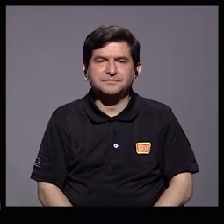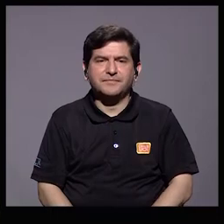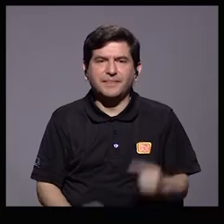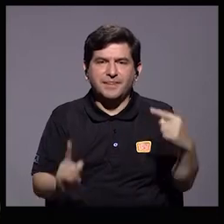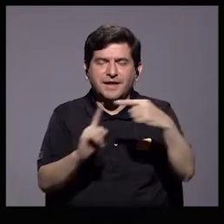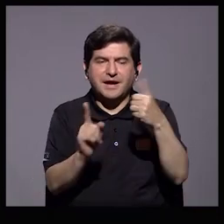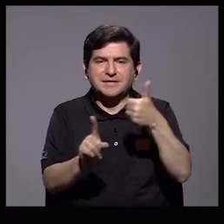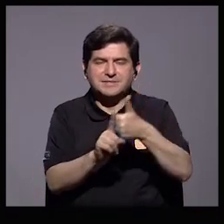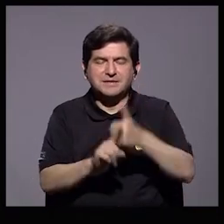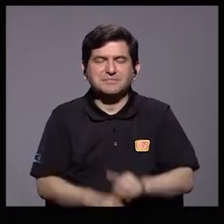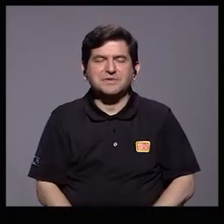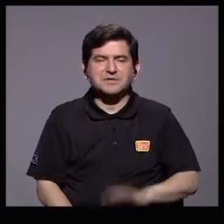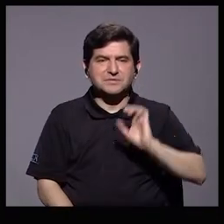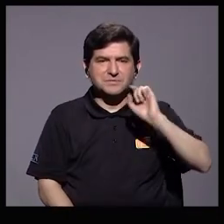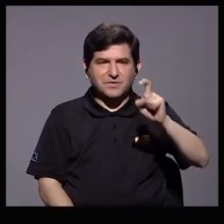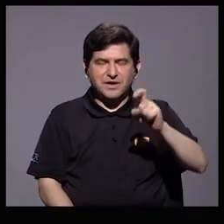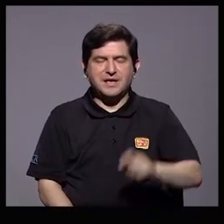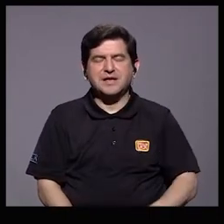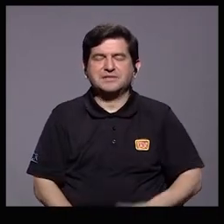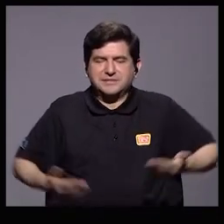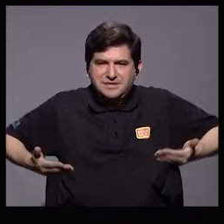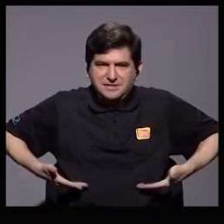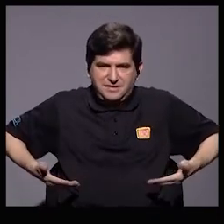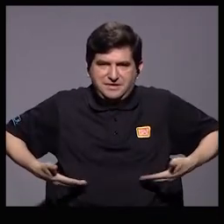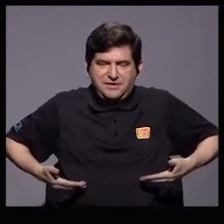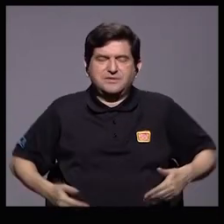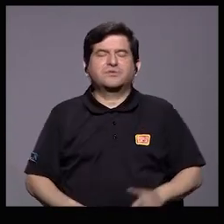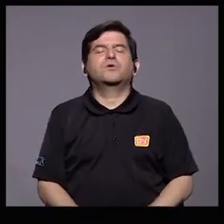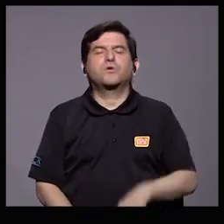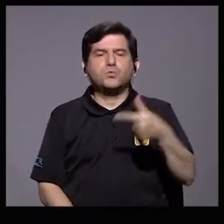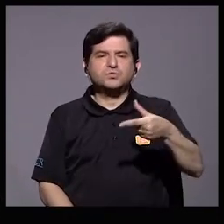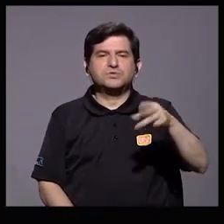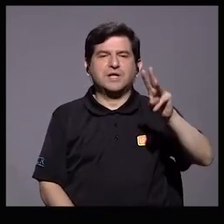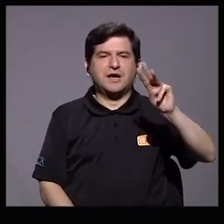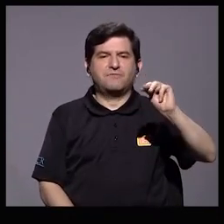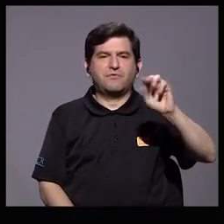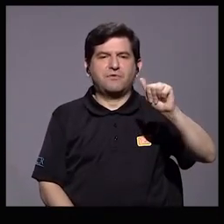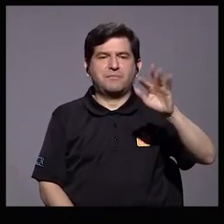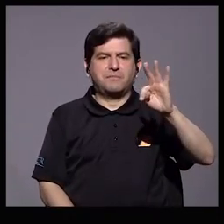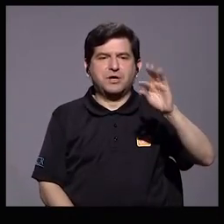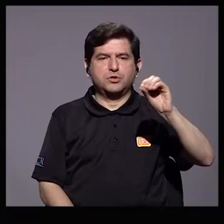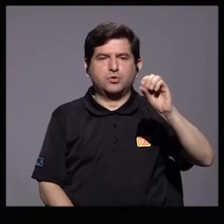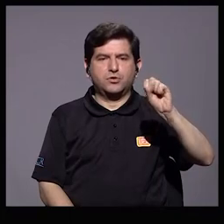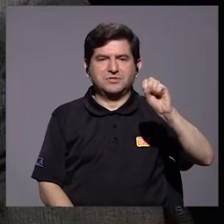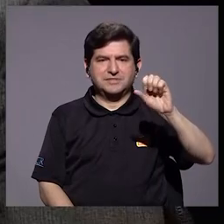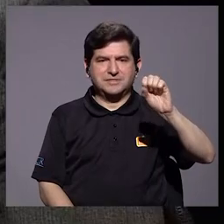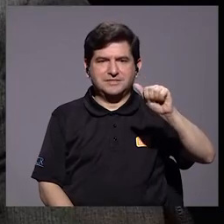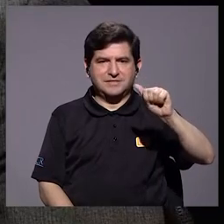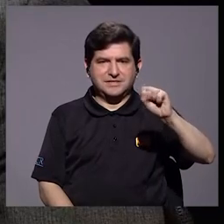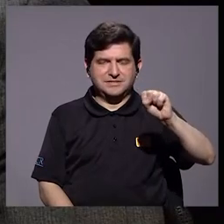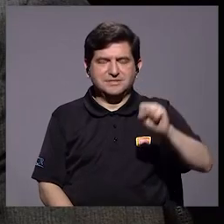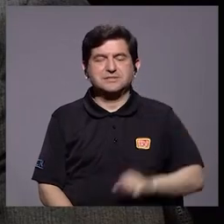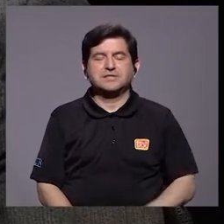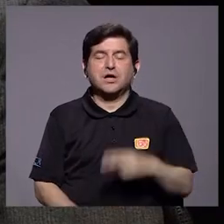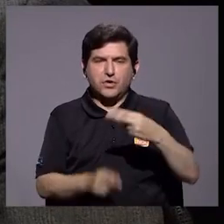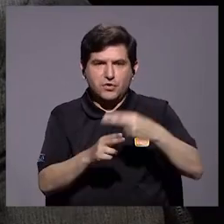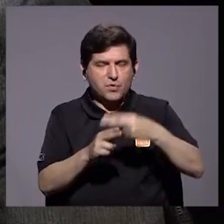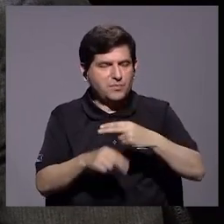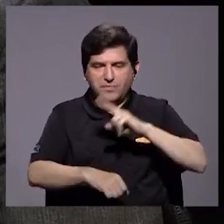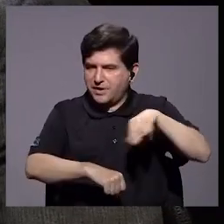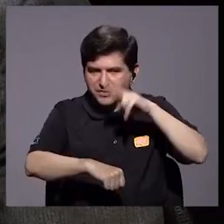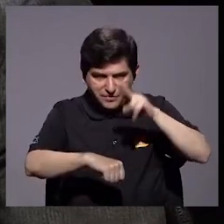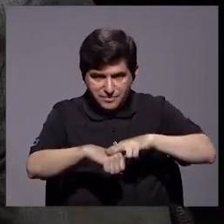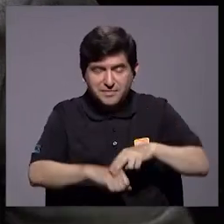propio ex director técnico de la selección nacional don gustavo matosas fue nombrado y realmente bueno evidentemente